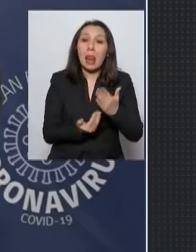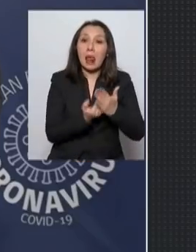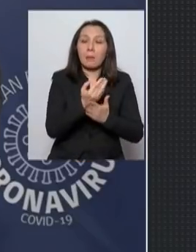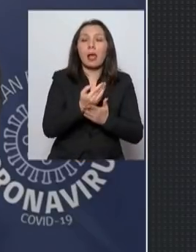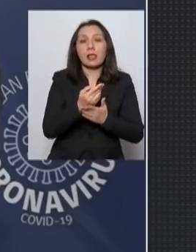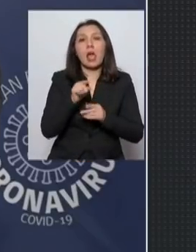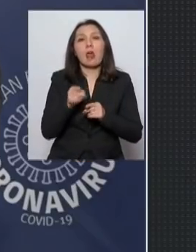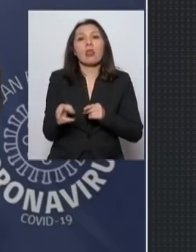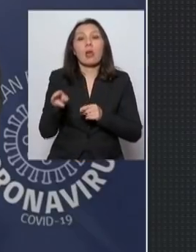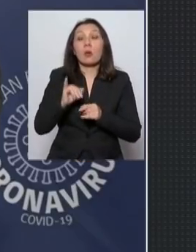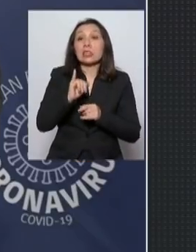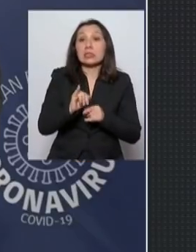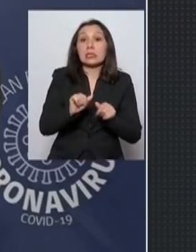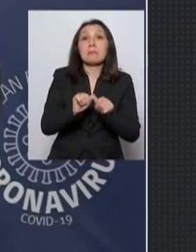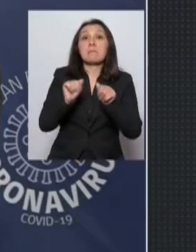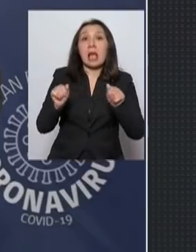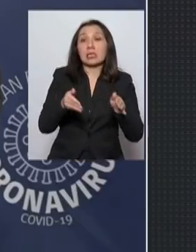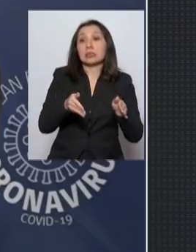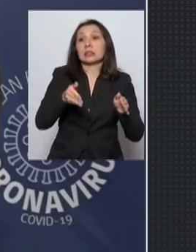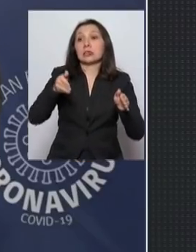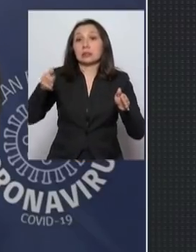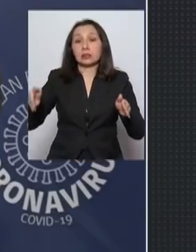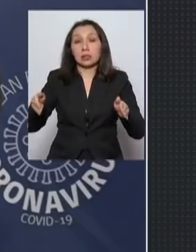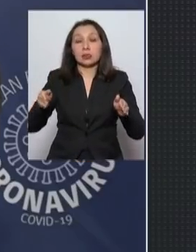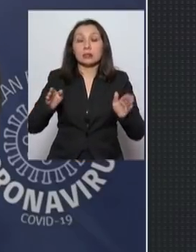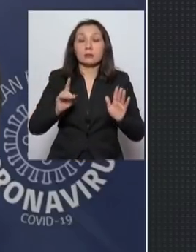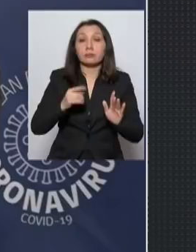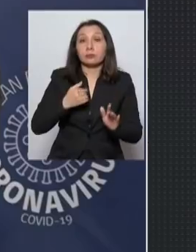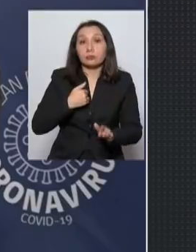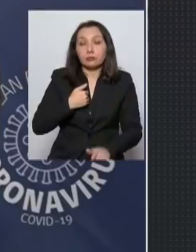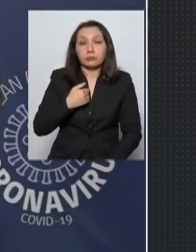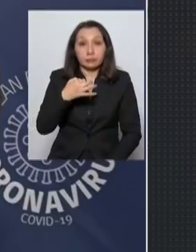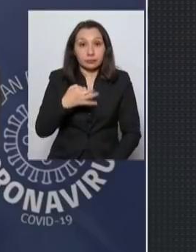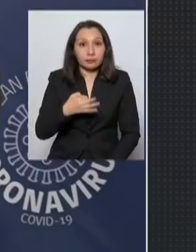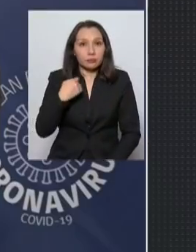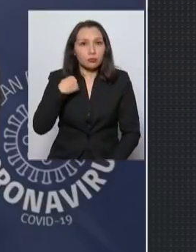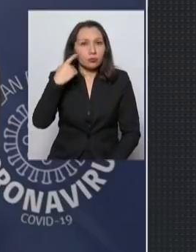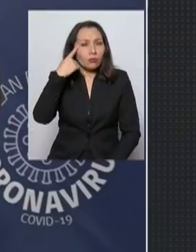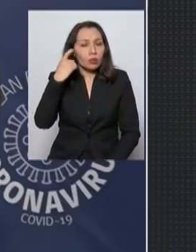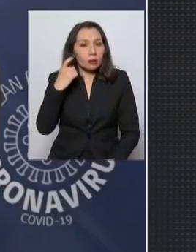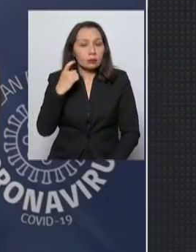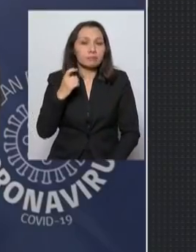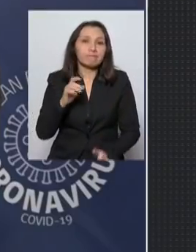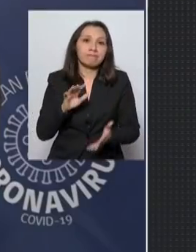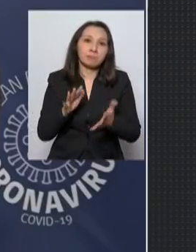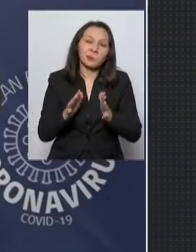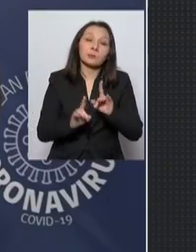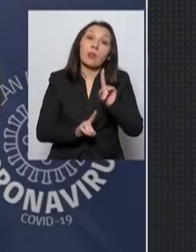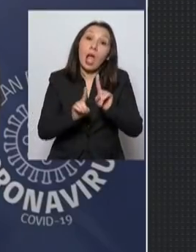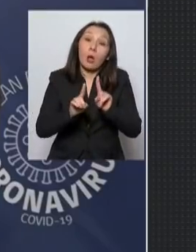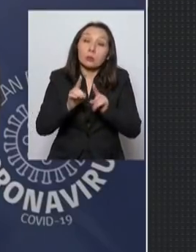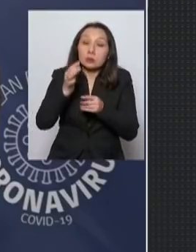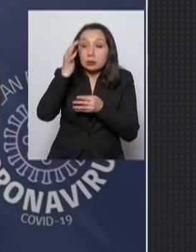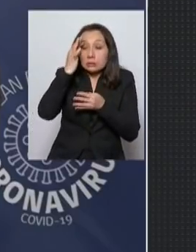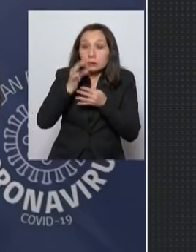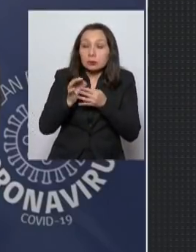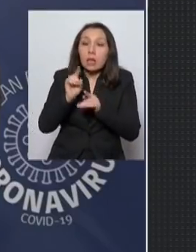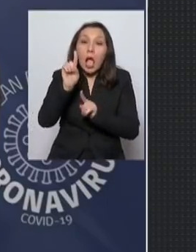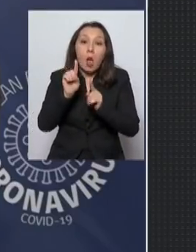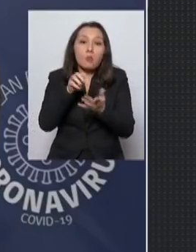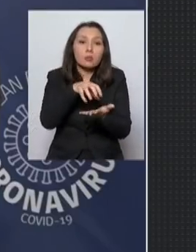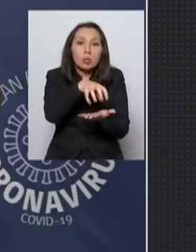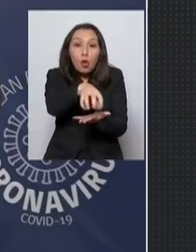mañana. Y efectivamente, yo creo que, salvo tal vez alguna excepción de alguna